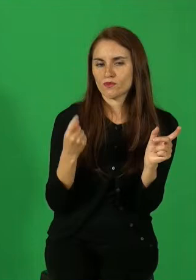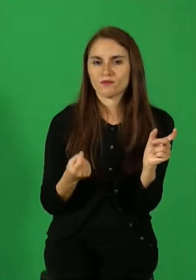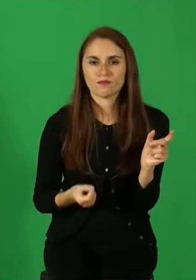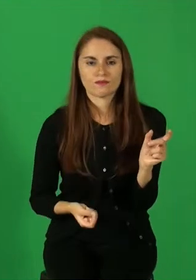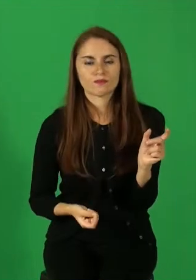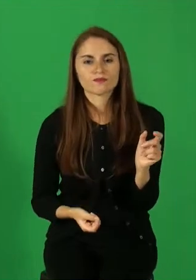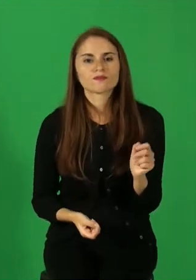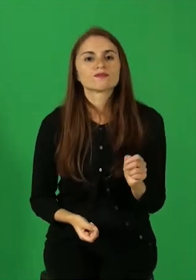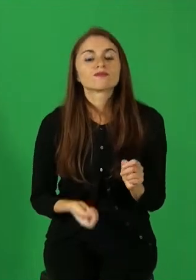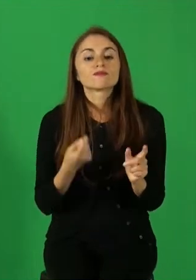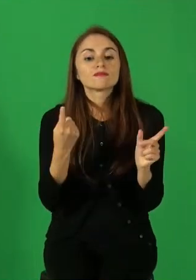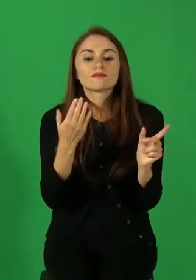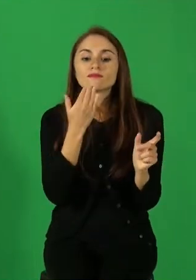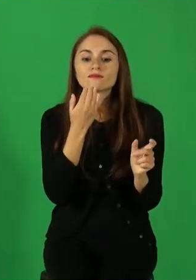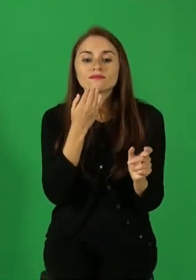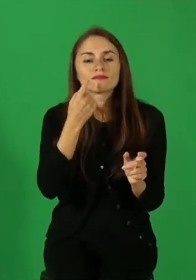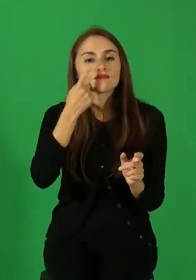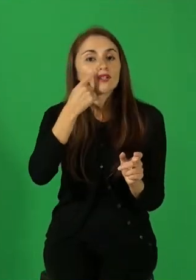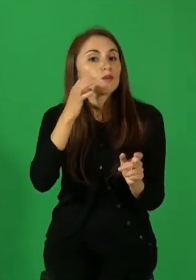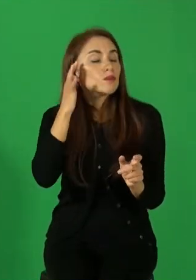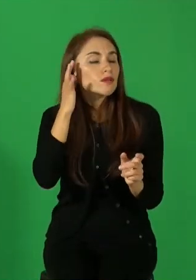género masculino.